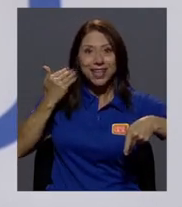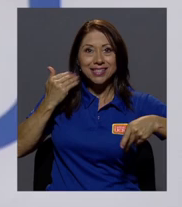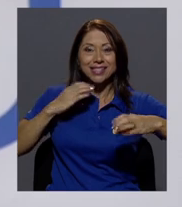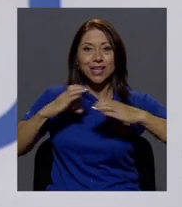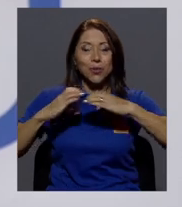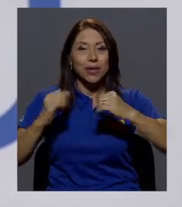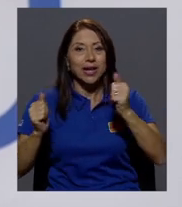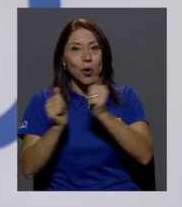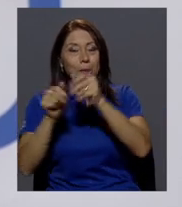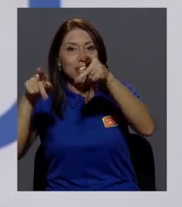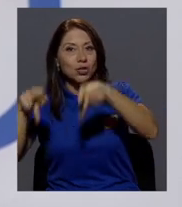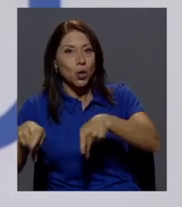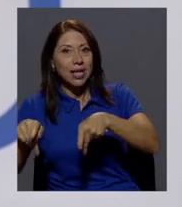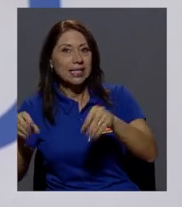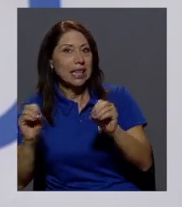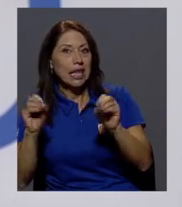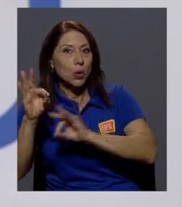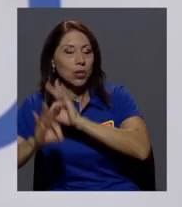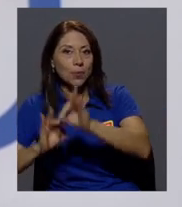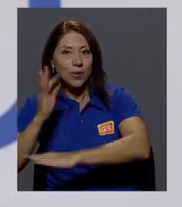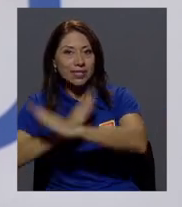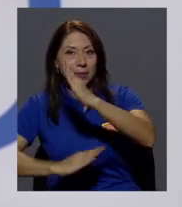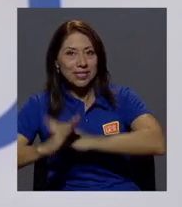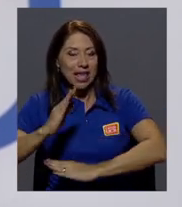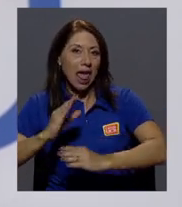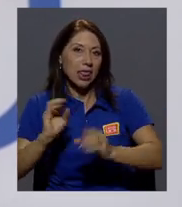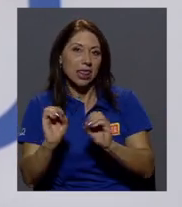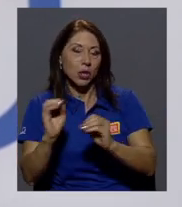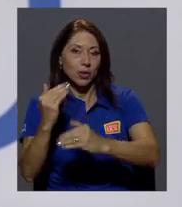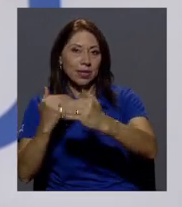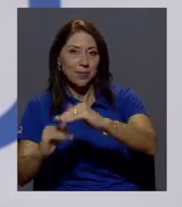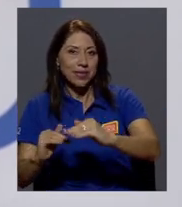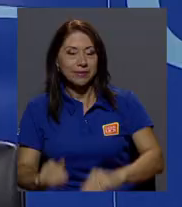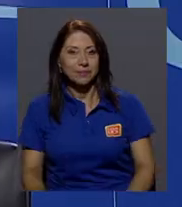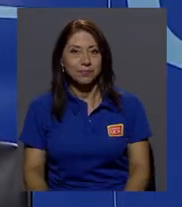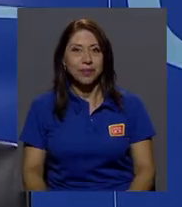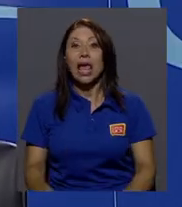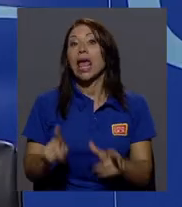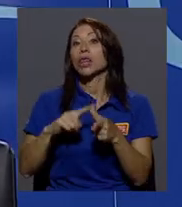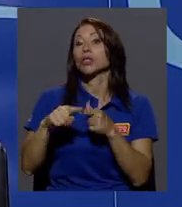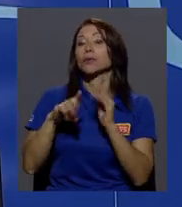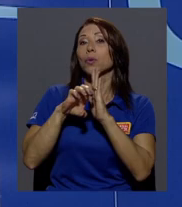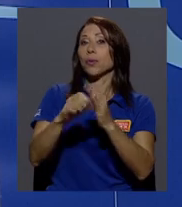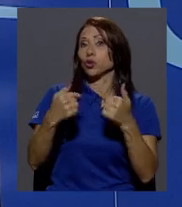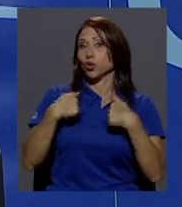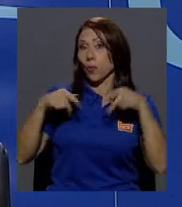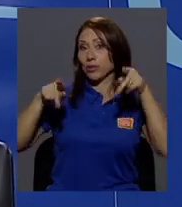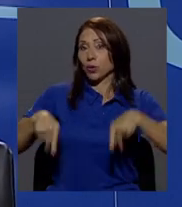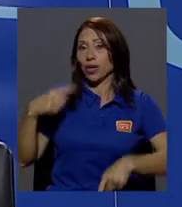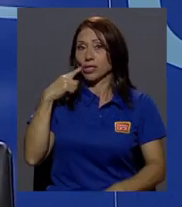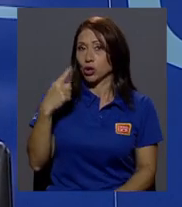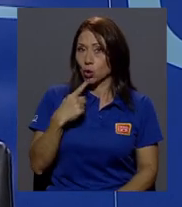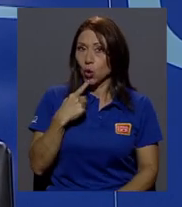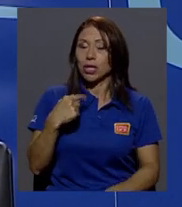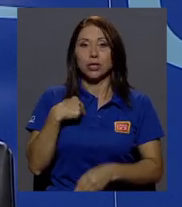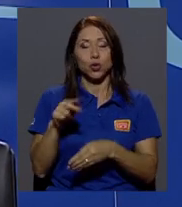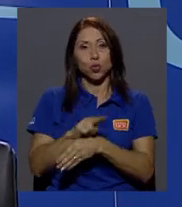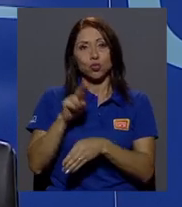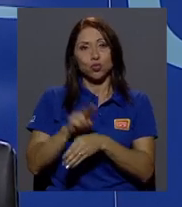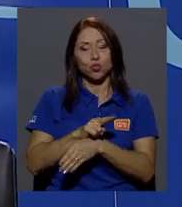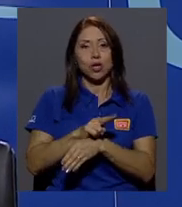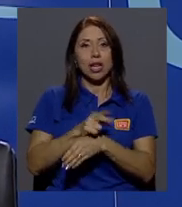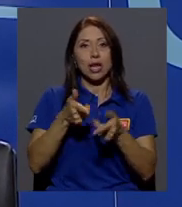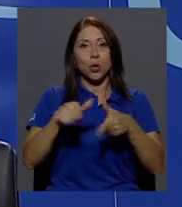y personas que no tienen ningún tipo de discapacidad para la invitación entonces si yo fuera una persona sorda y manejo el lenguaje de señas